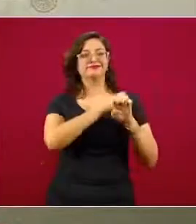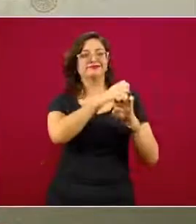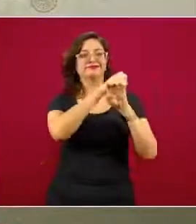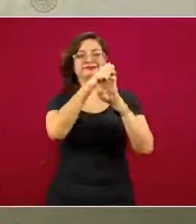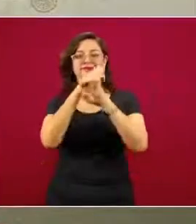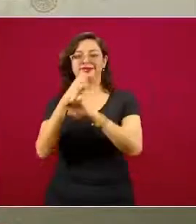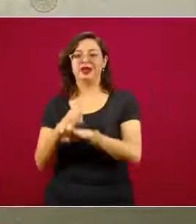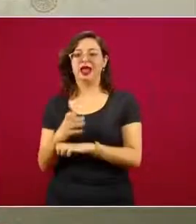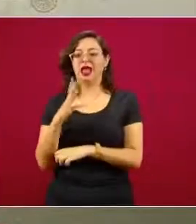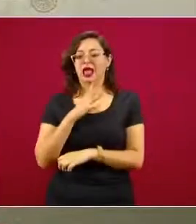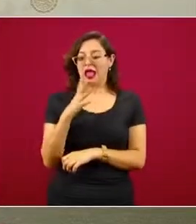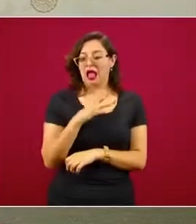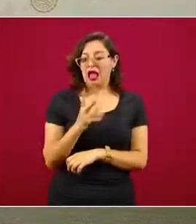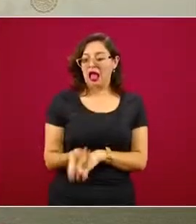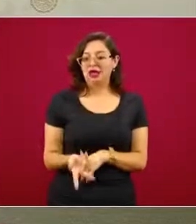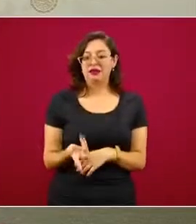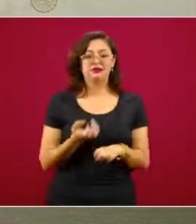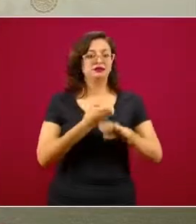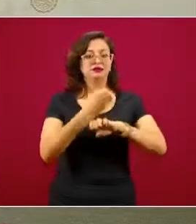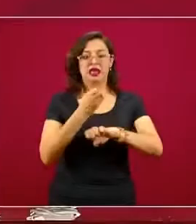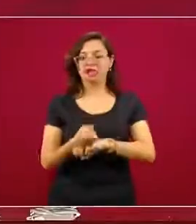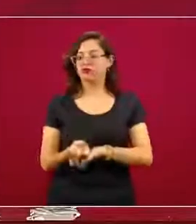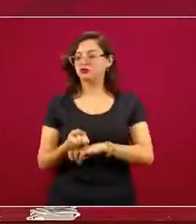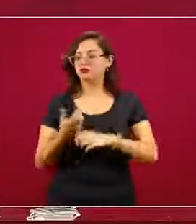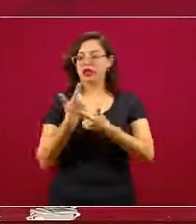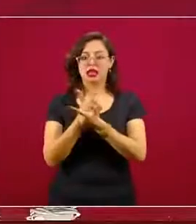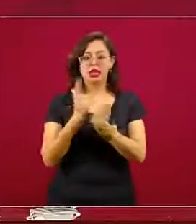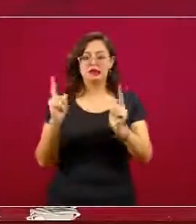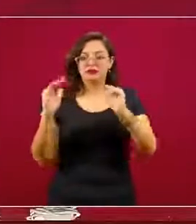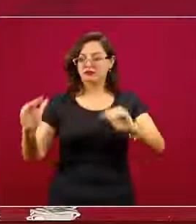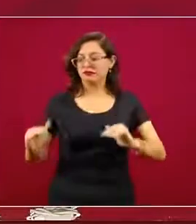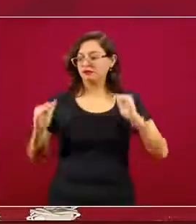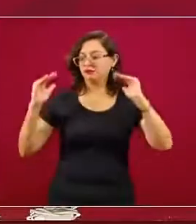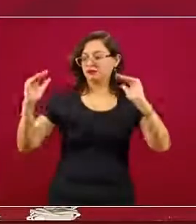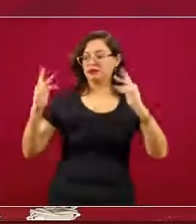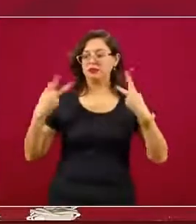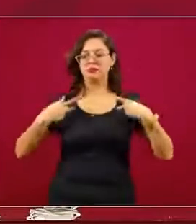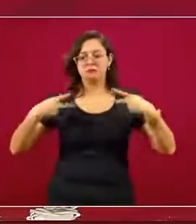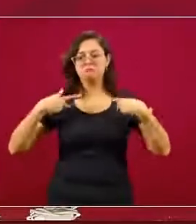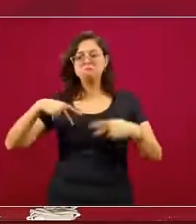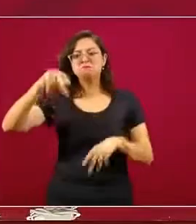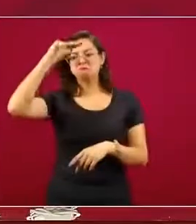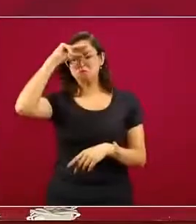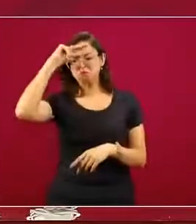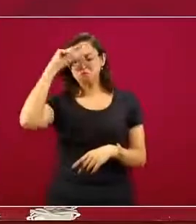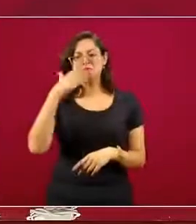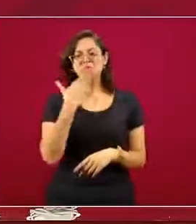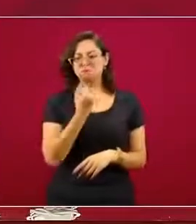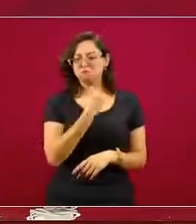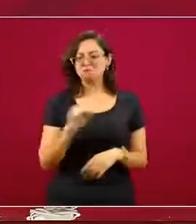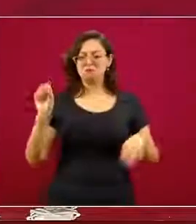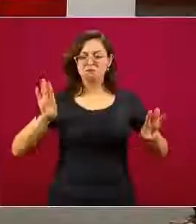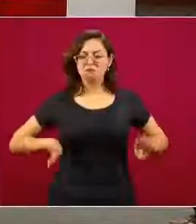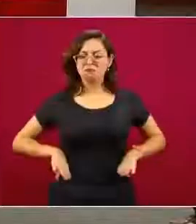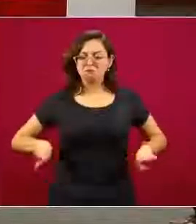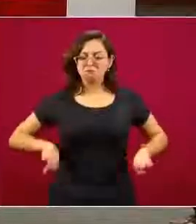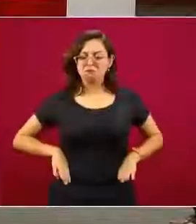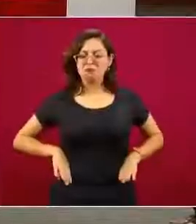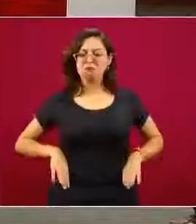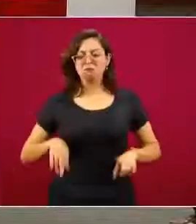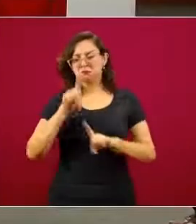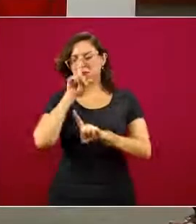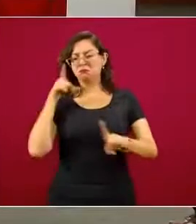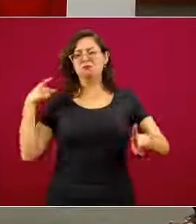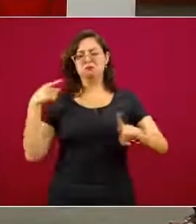donde tenemos 2 estados libres y soberanos, pero gobernados por personas inteligentes, competentes y con una actitud y una visión